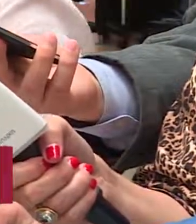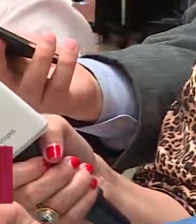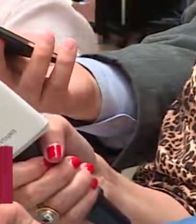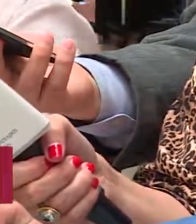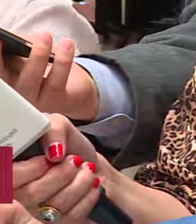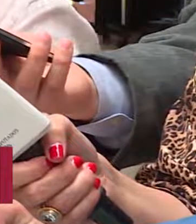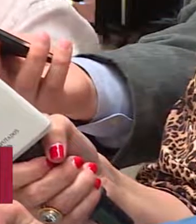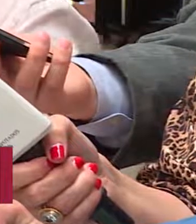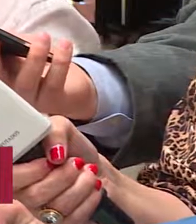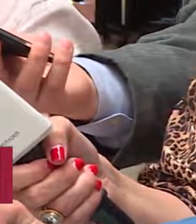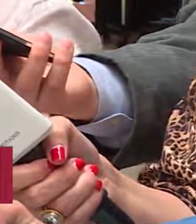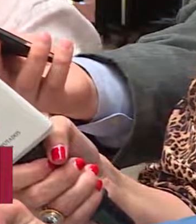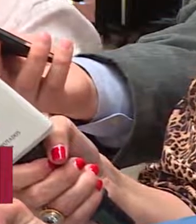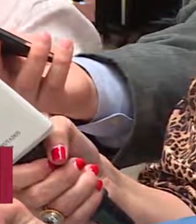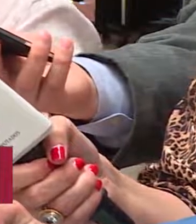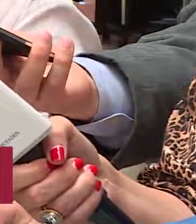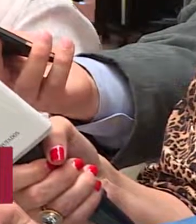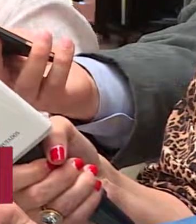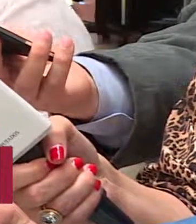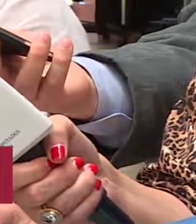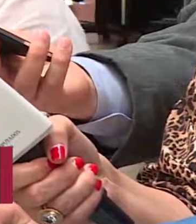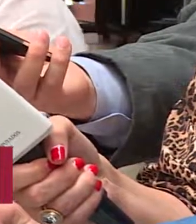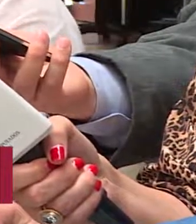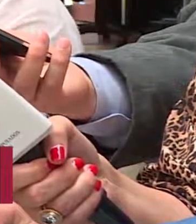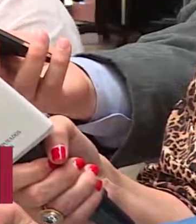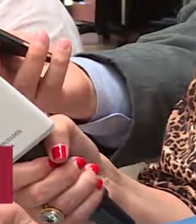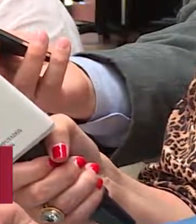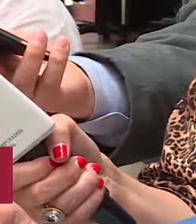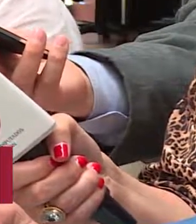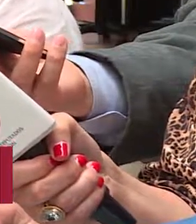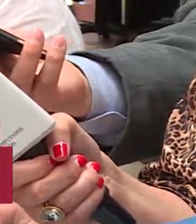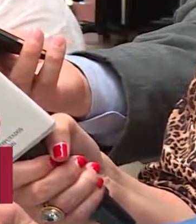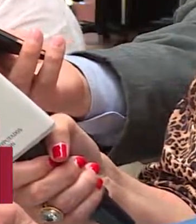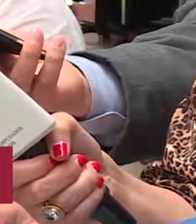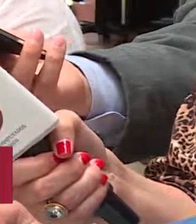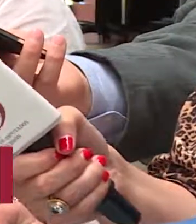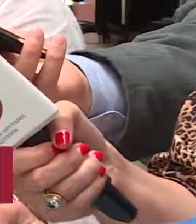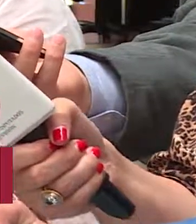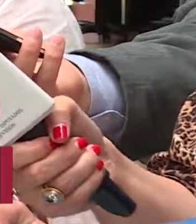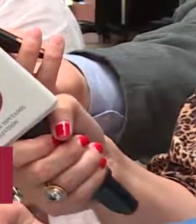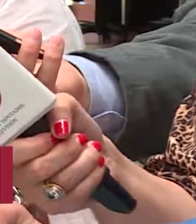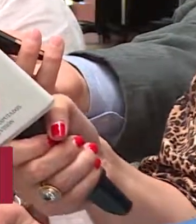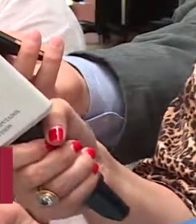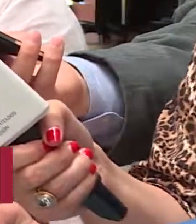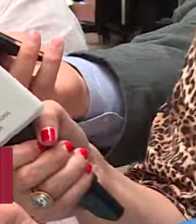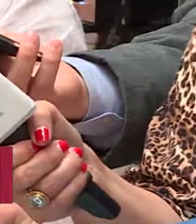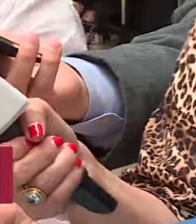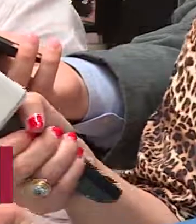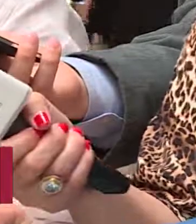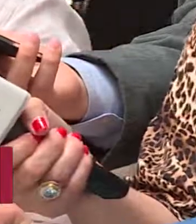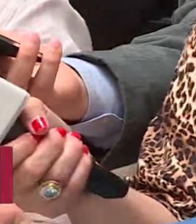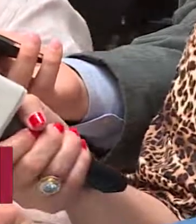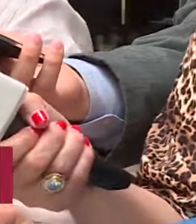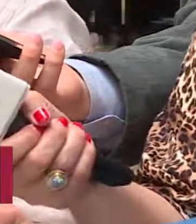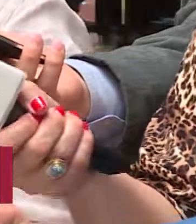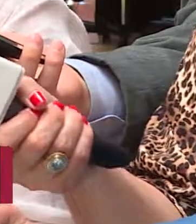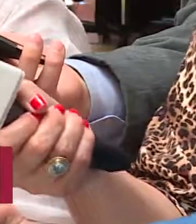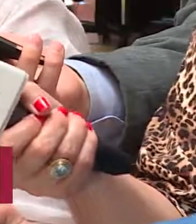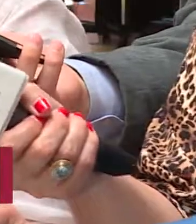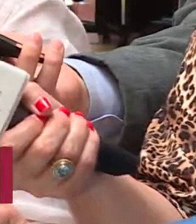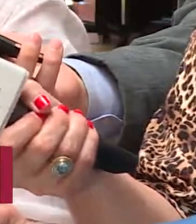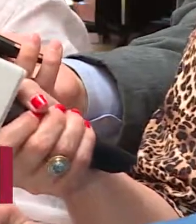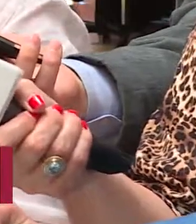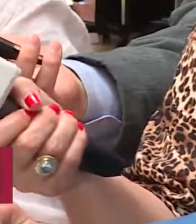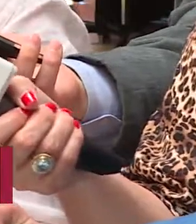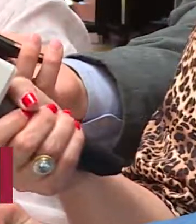determinadas cosmovisiones, es decir, una ley que está, al igual que en todos los países desarrollados, sancionando